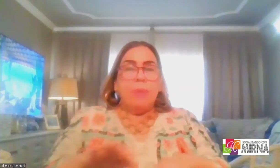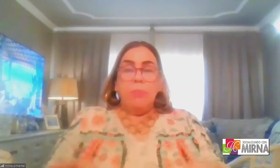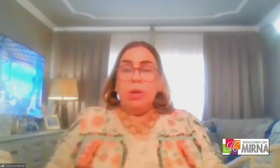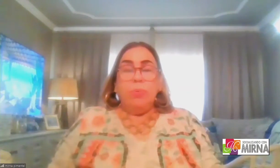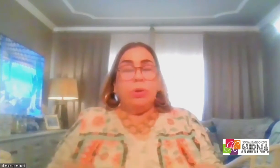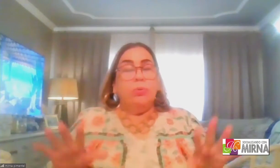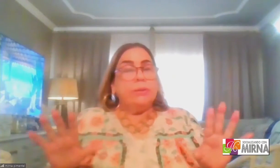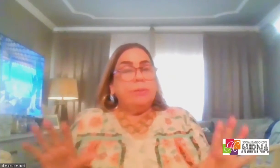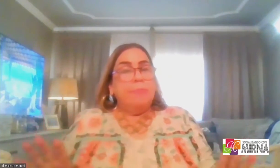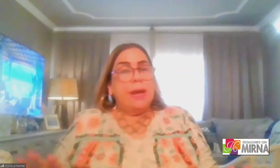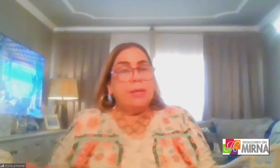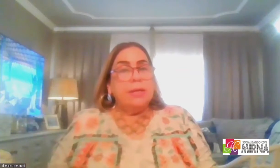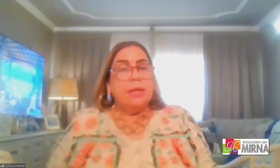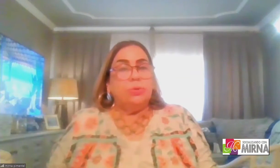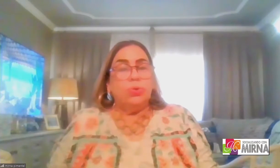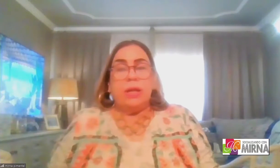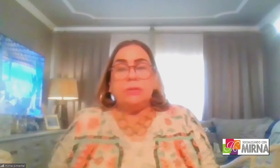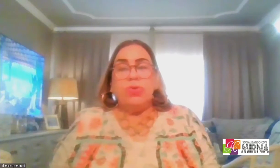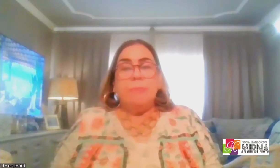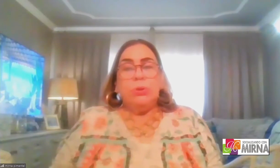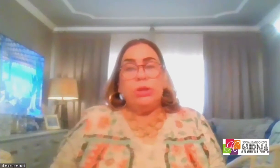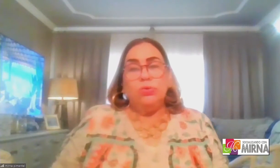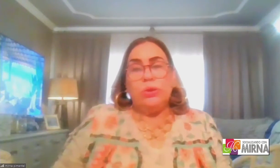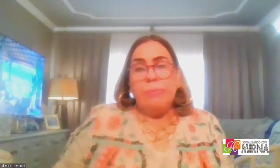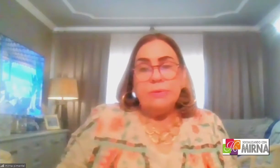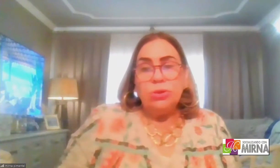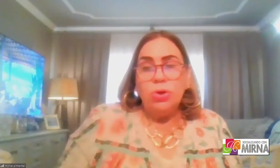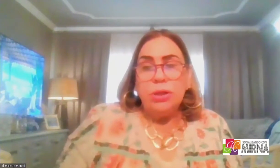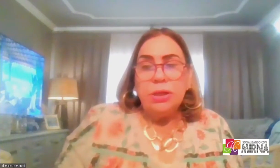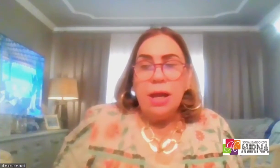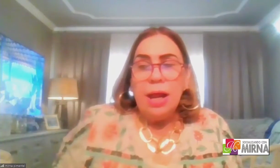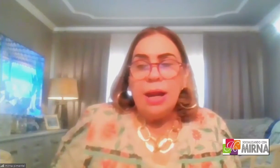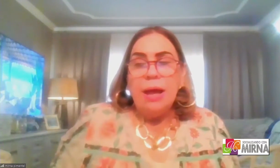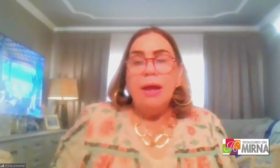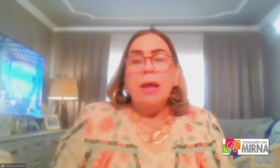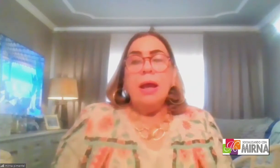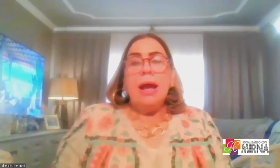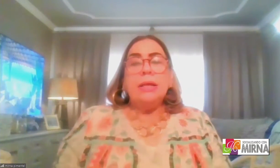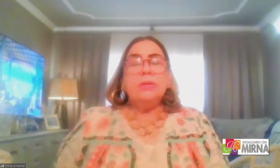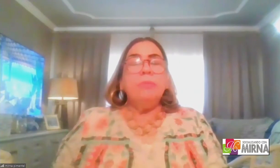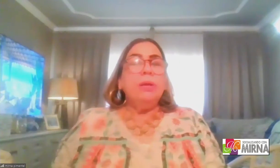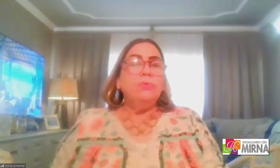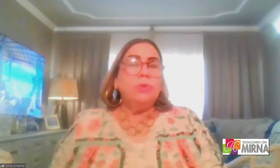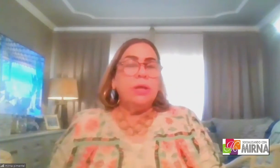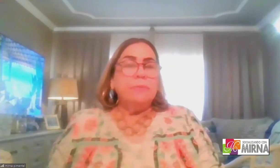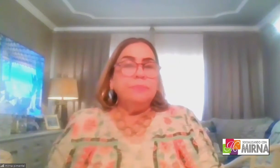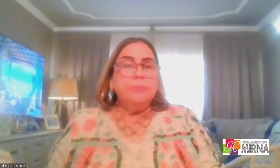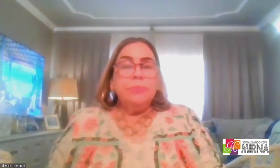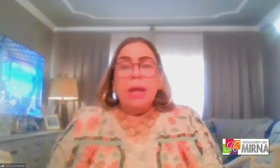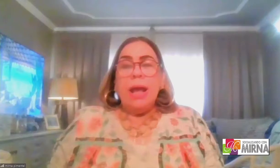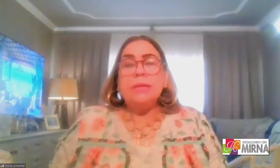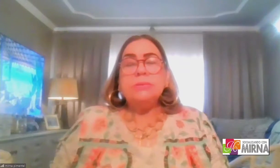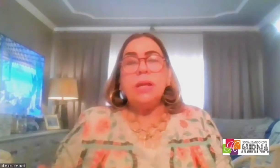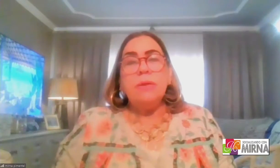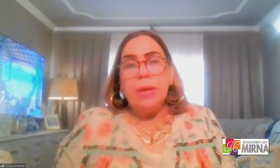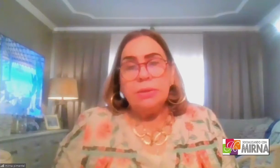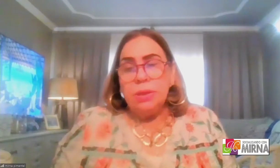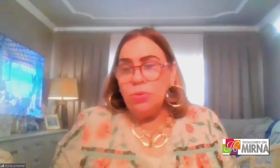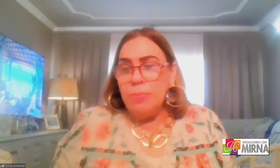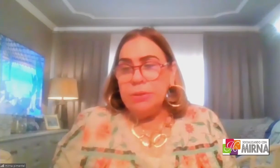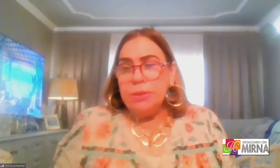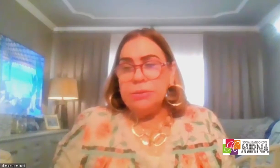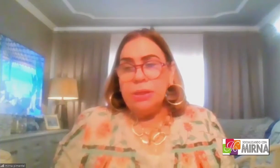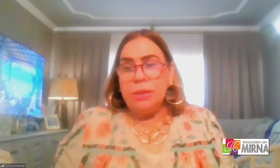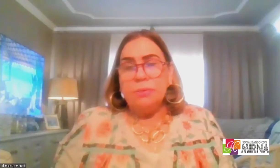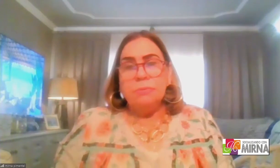la hora más o menos, porque no va a estar ahí todas las horas, pero de que usted ve, si yo le dije a las 3 menos 10, a las 3 y